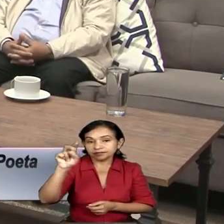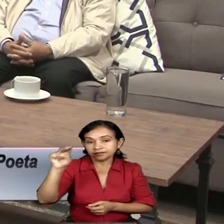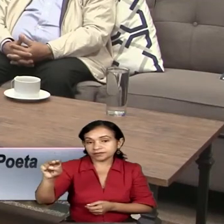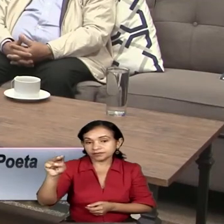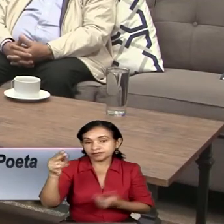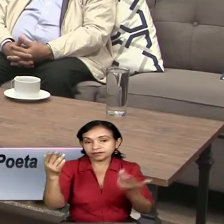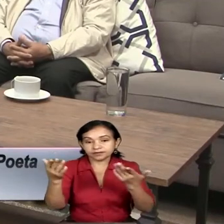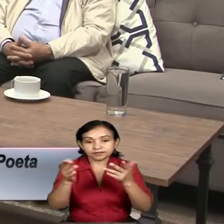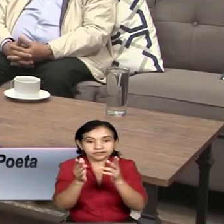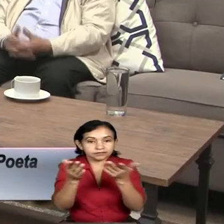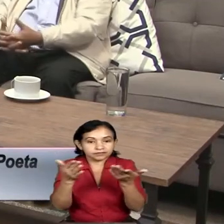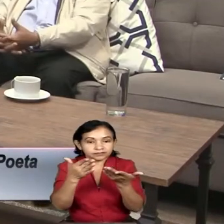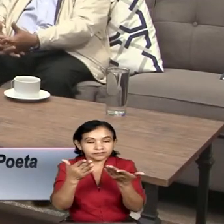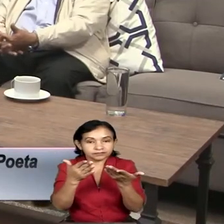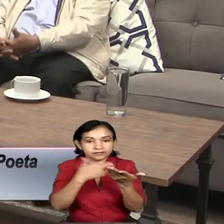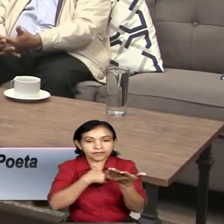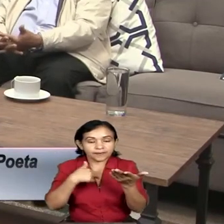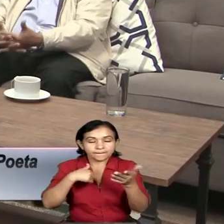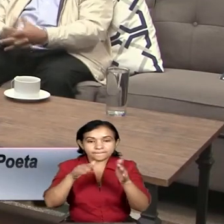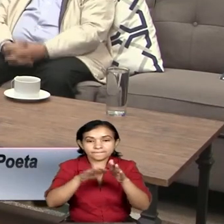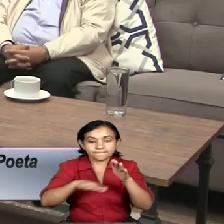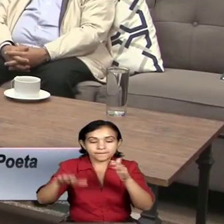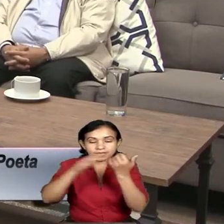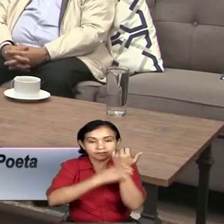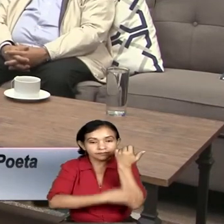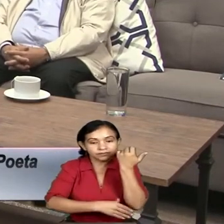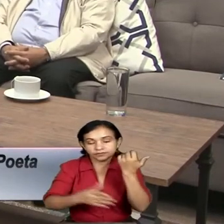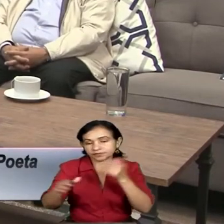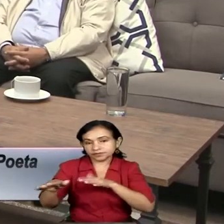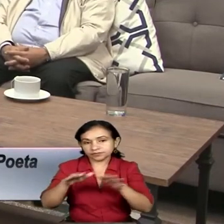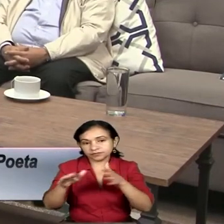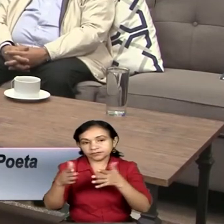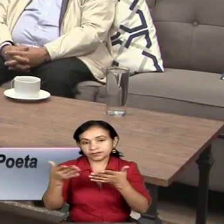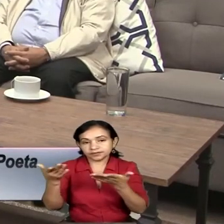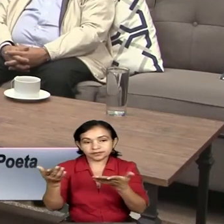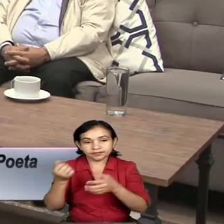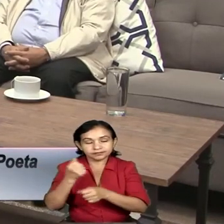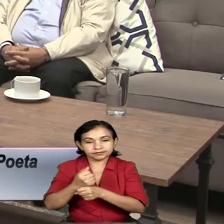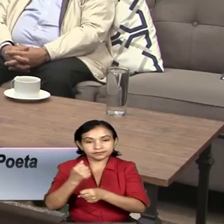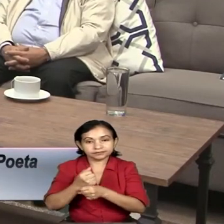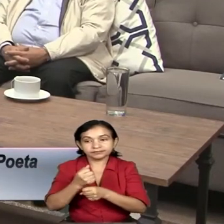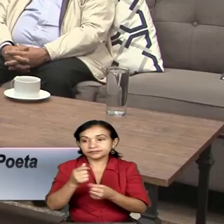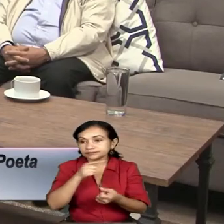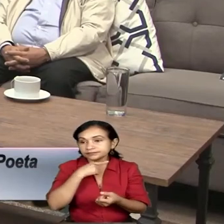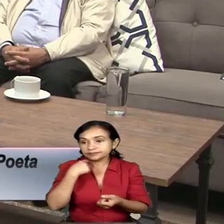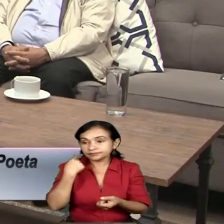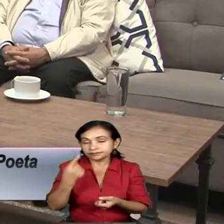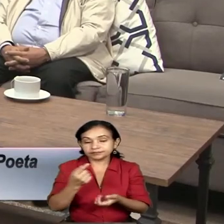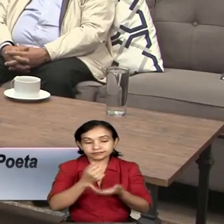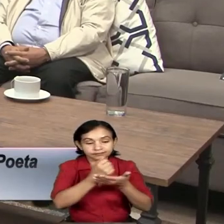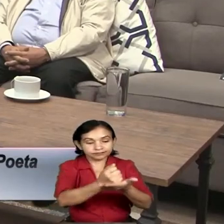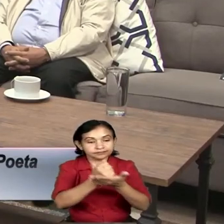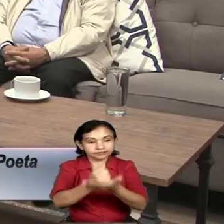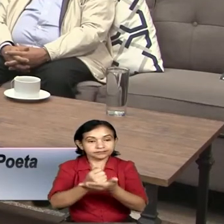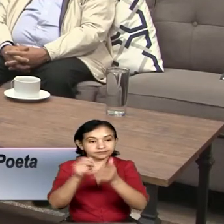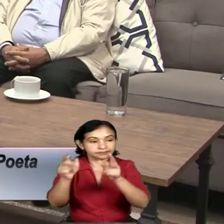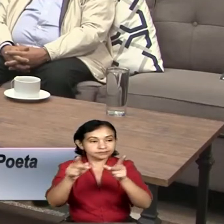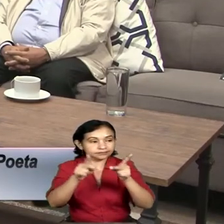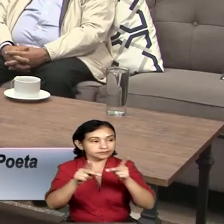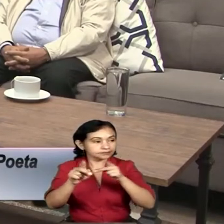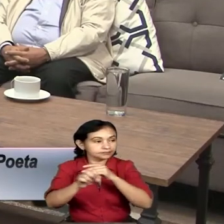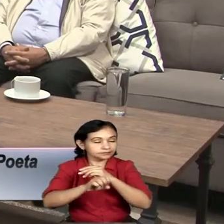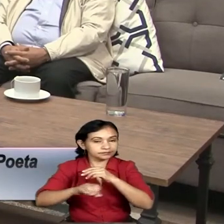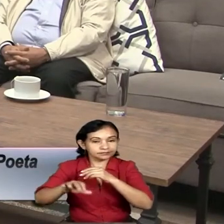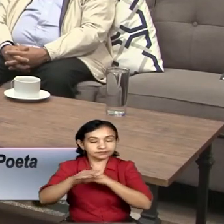existir. Sin los más desposeídos no tiene razón de existir. Precisamente por eso, las reivindicaciones que busca siempre. Por eso